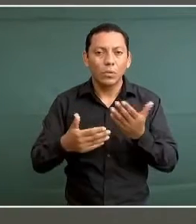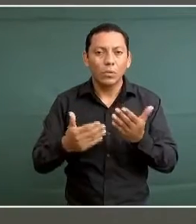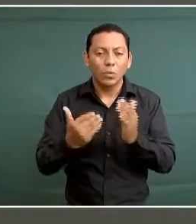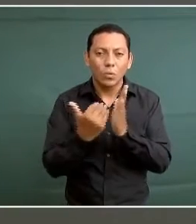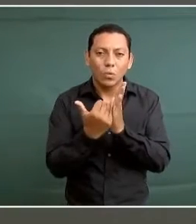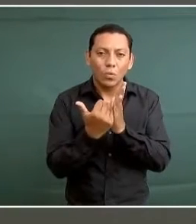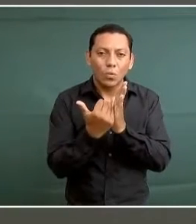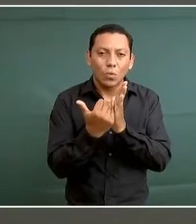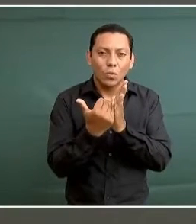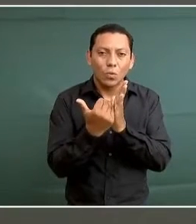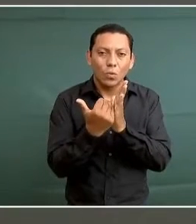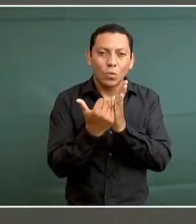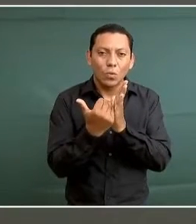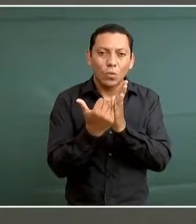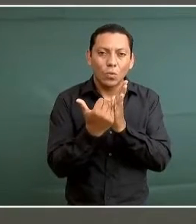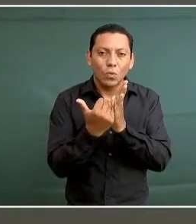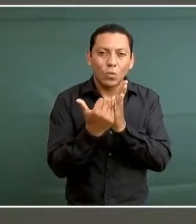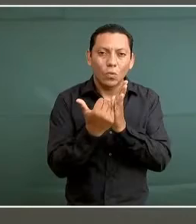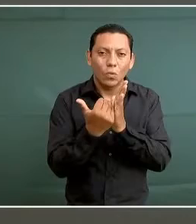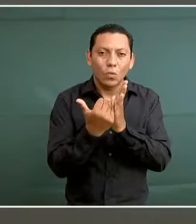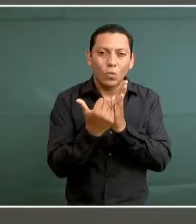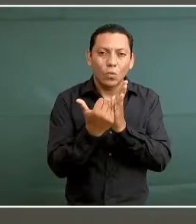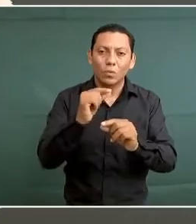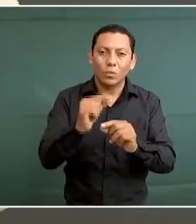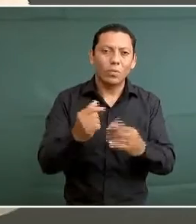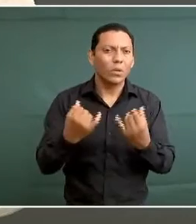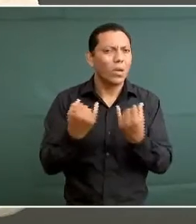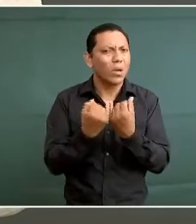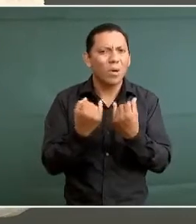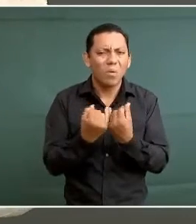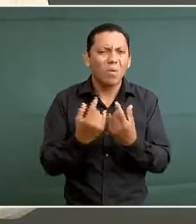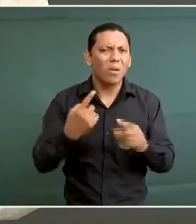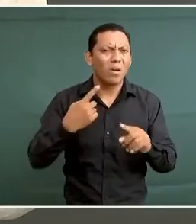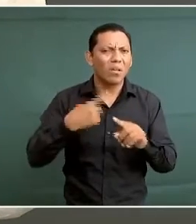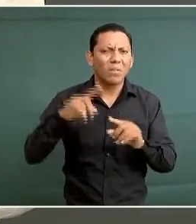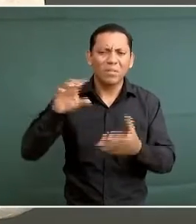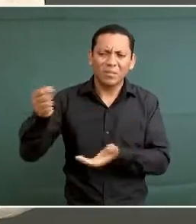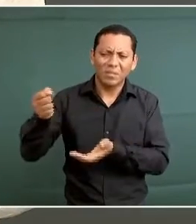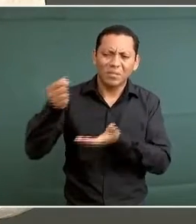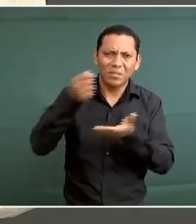lo mismo en el caso de remesas